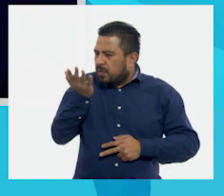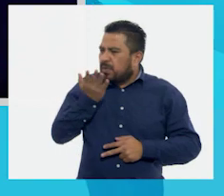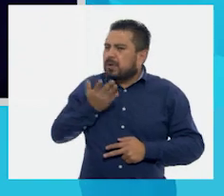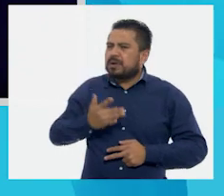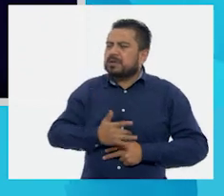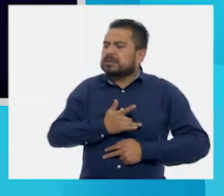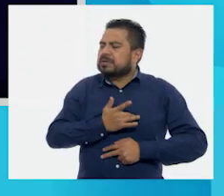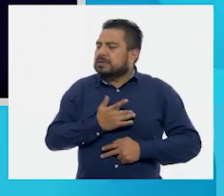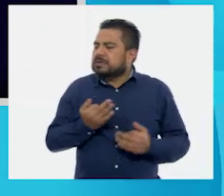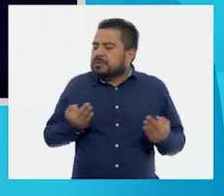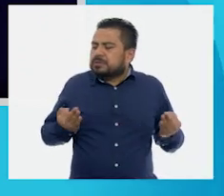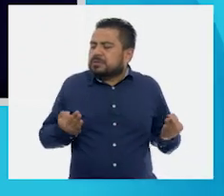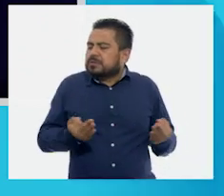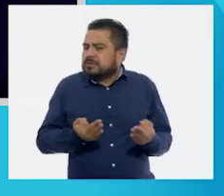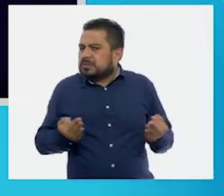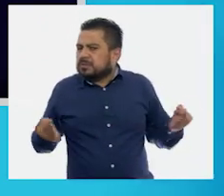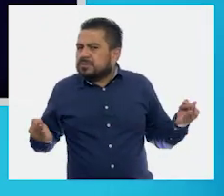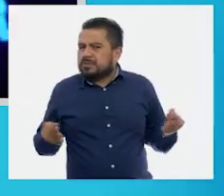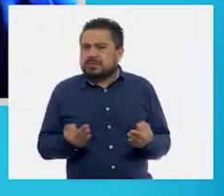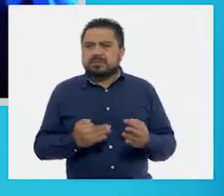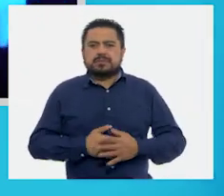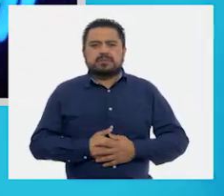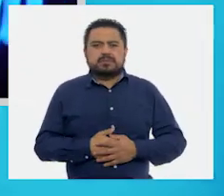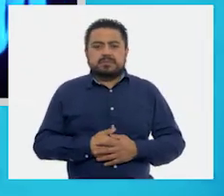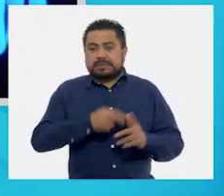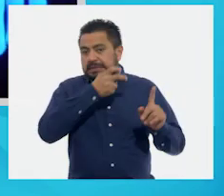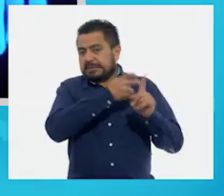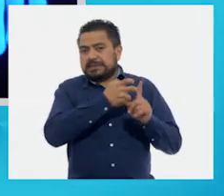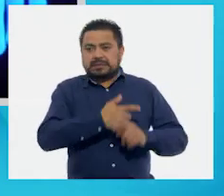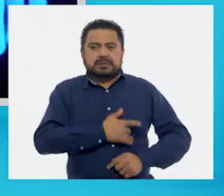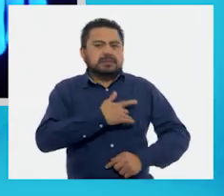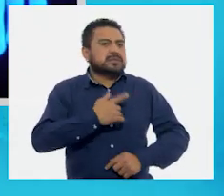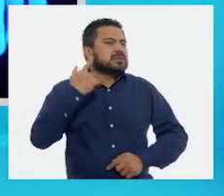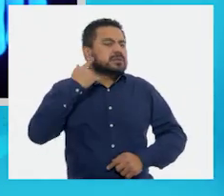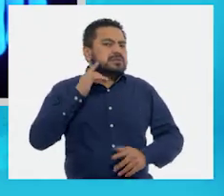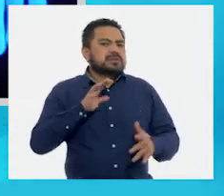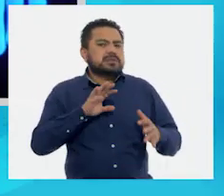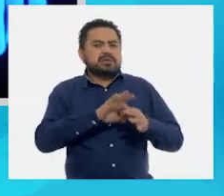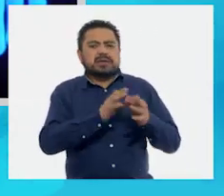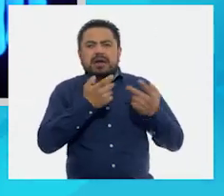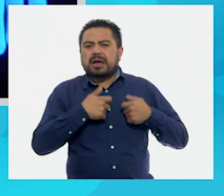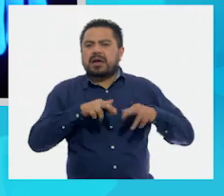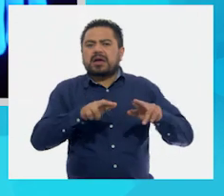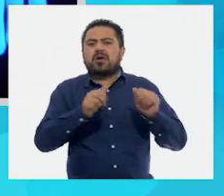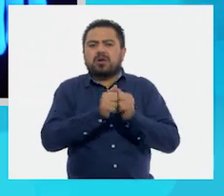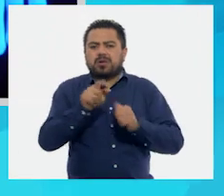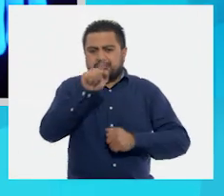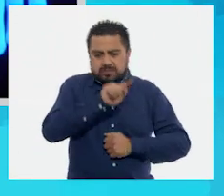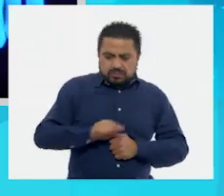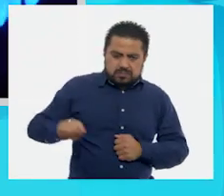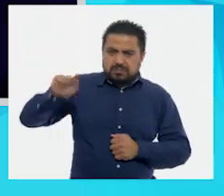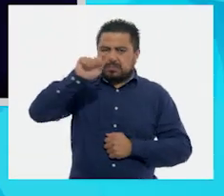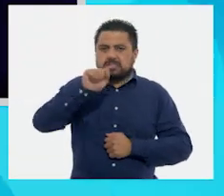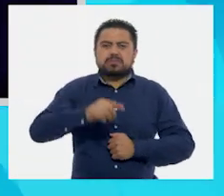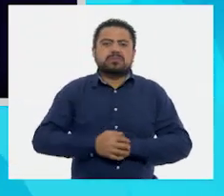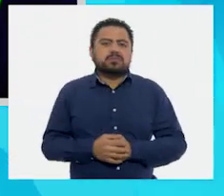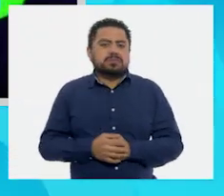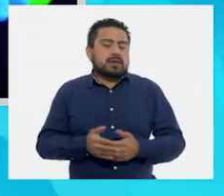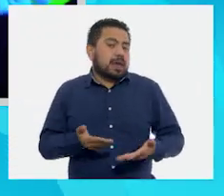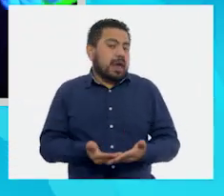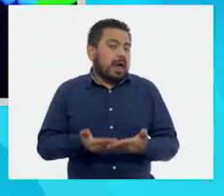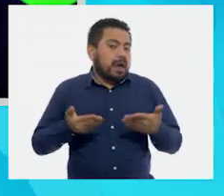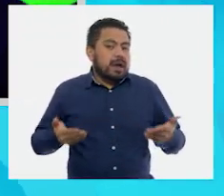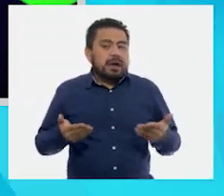se siente frío. A este sonido lo vamos a representar con un círculo.